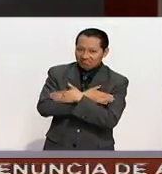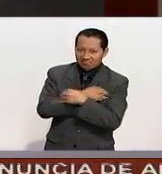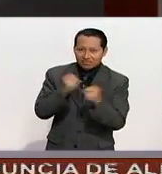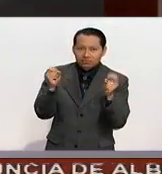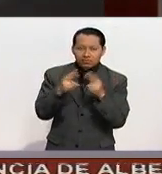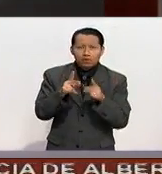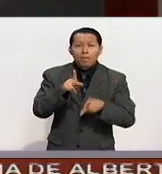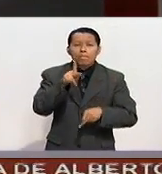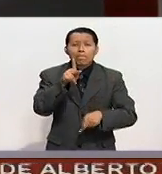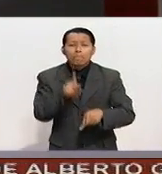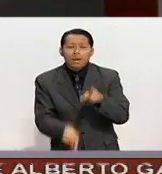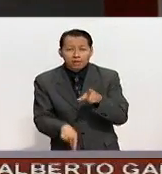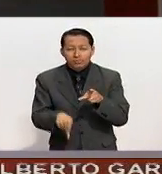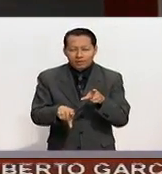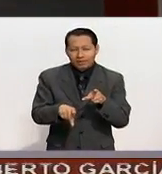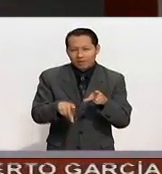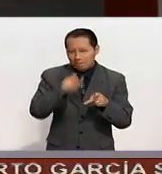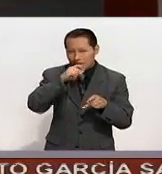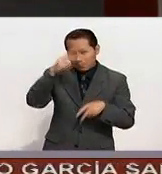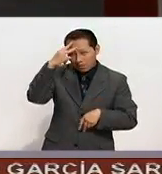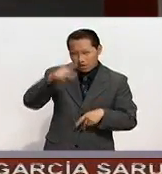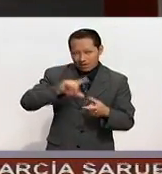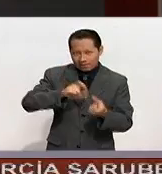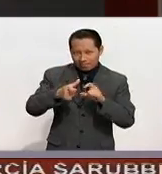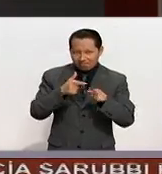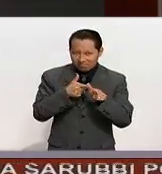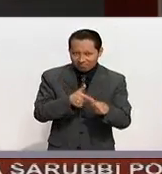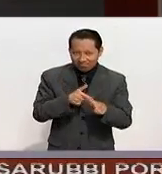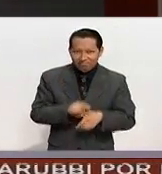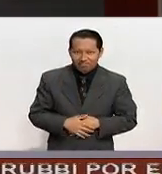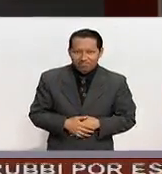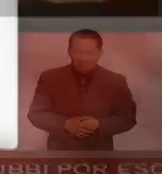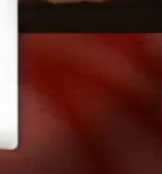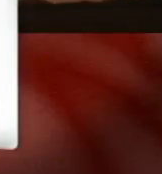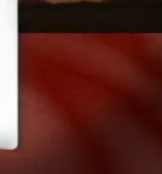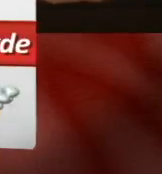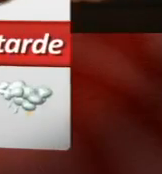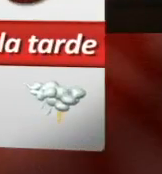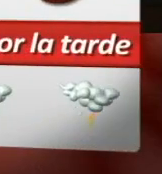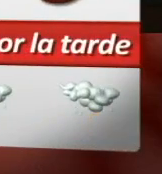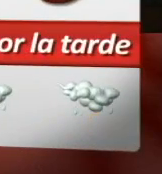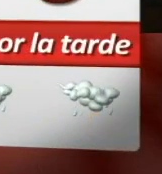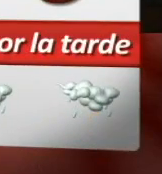a hacer una pausa. Les recuerdo que está usted viendo México al Día.